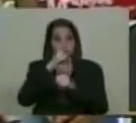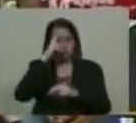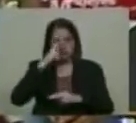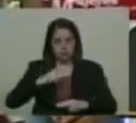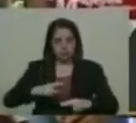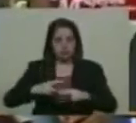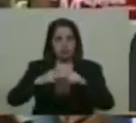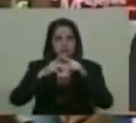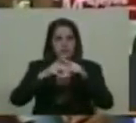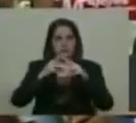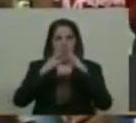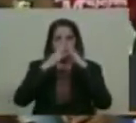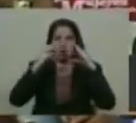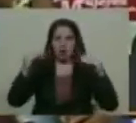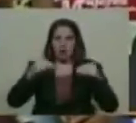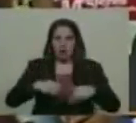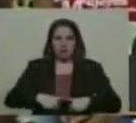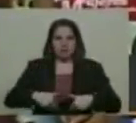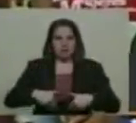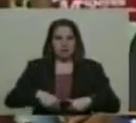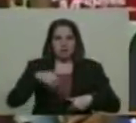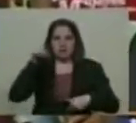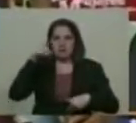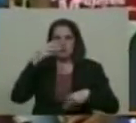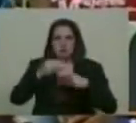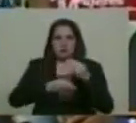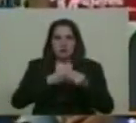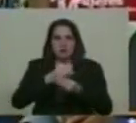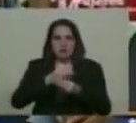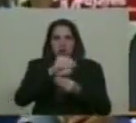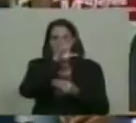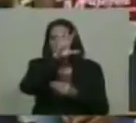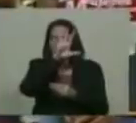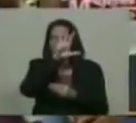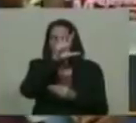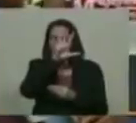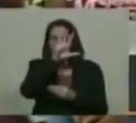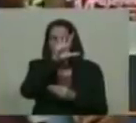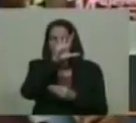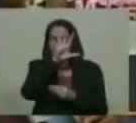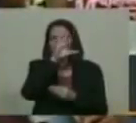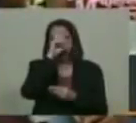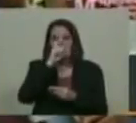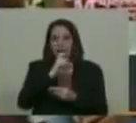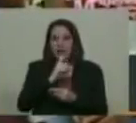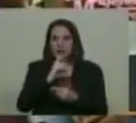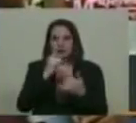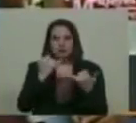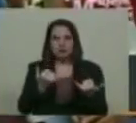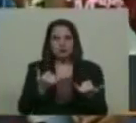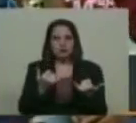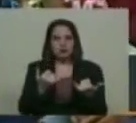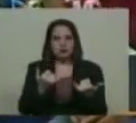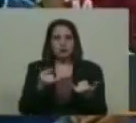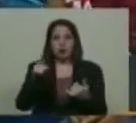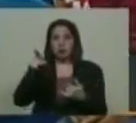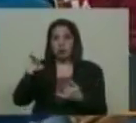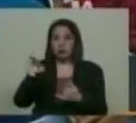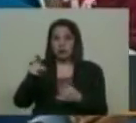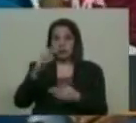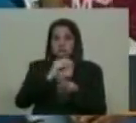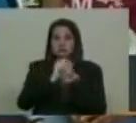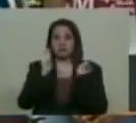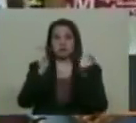reconocimiento a todo el esfuerzo que ha hecho en estos 5 años, un reconocimiento a que usted se ha convertido